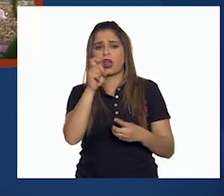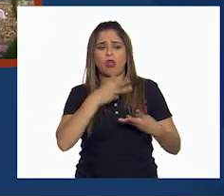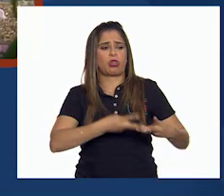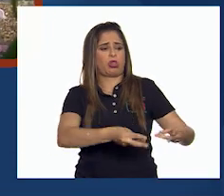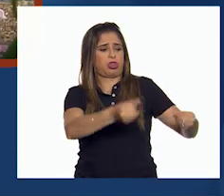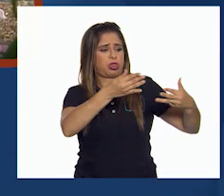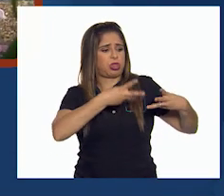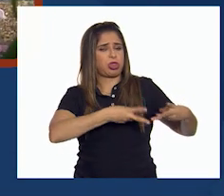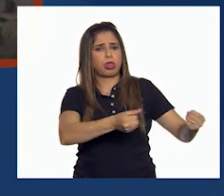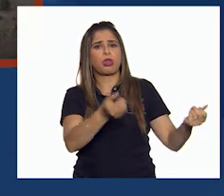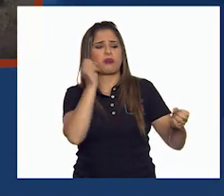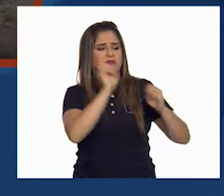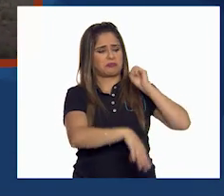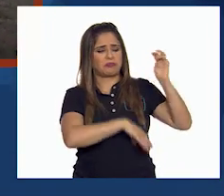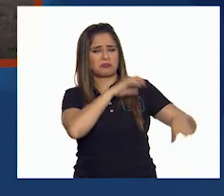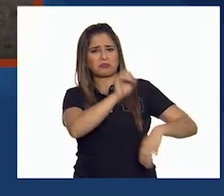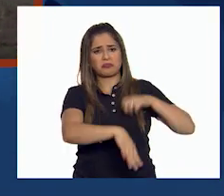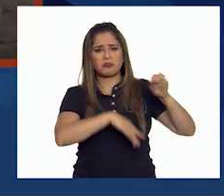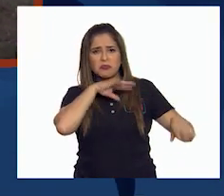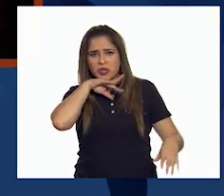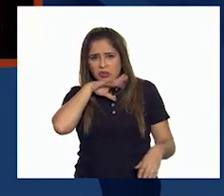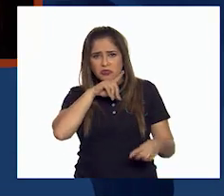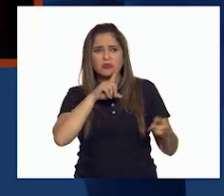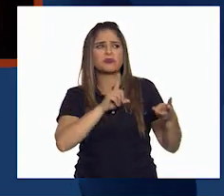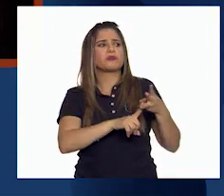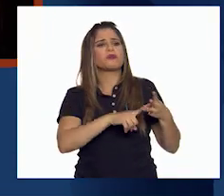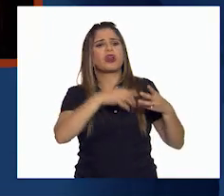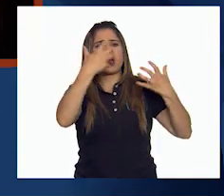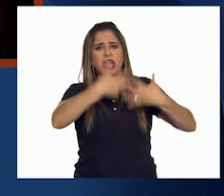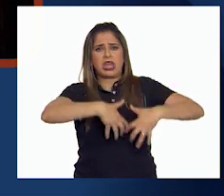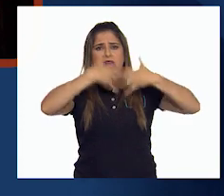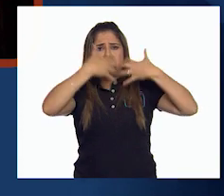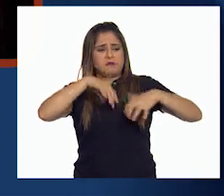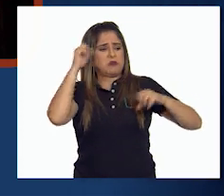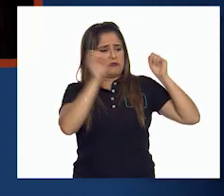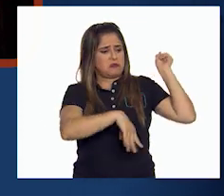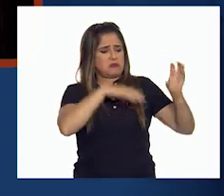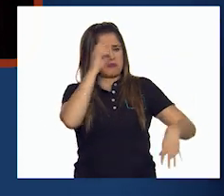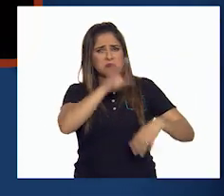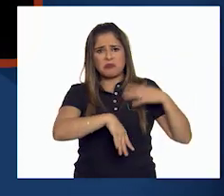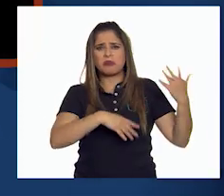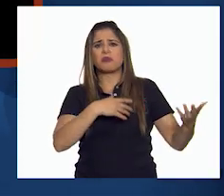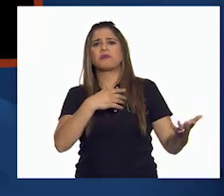de contaminación, a la desecación y a la introducción de especies exóticas.